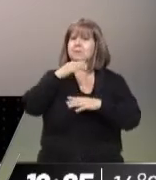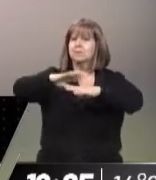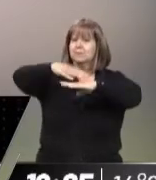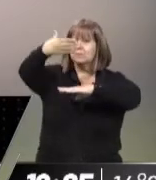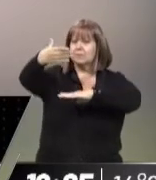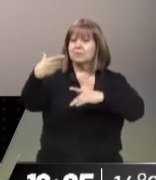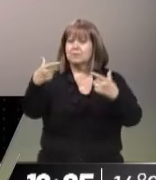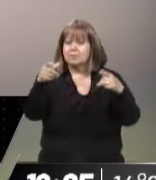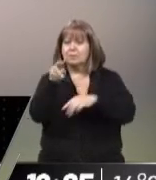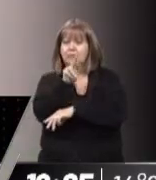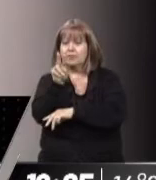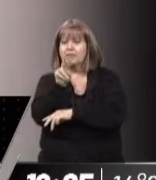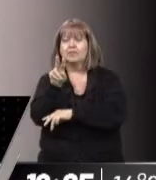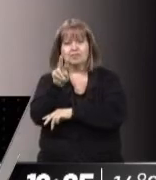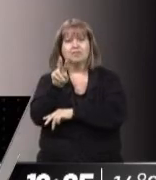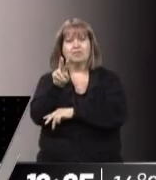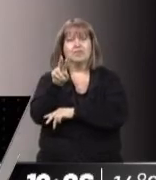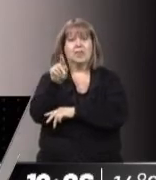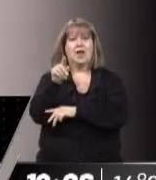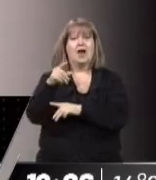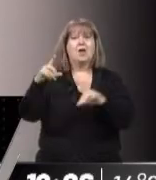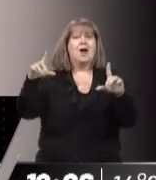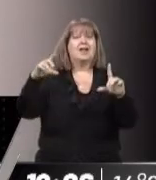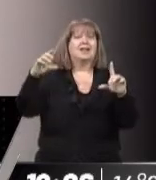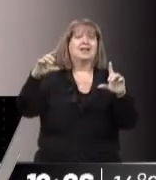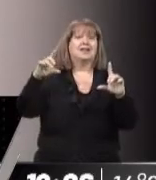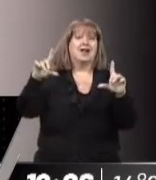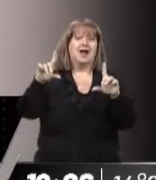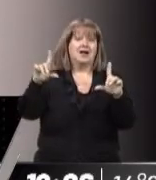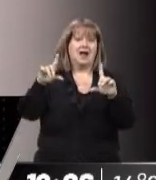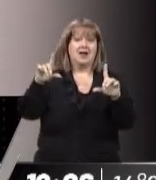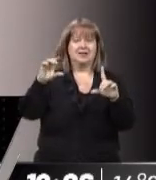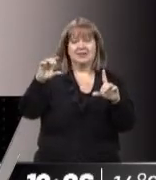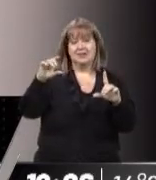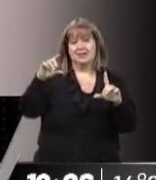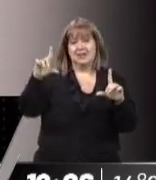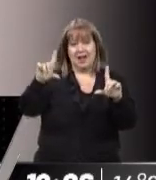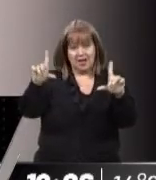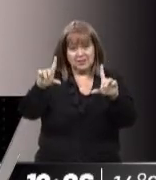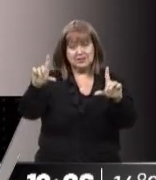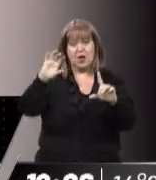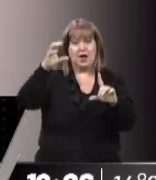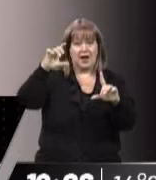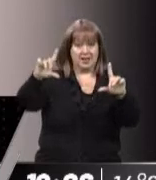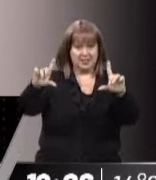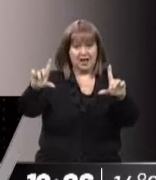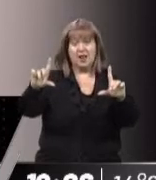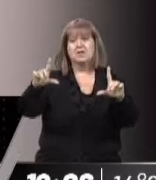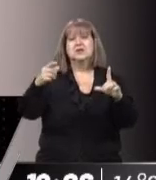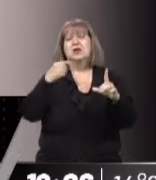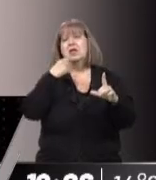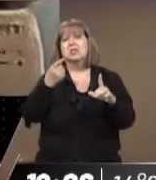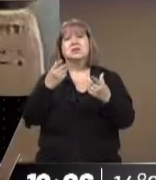lo muestra estas imágenes, que es de un canal de televisión, tanto Sabaj Montiel como su